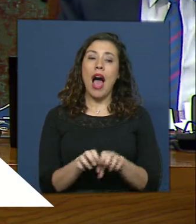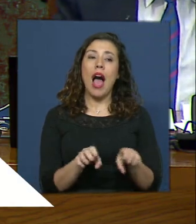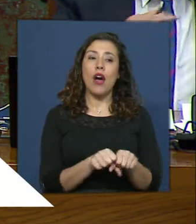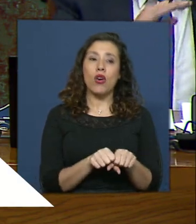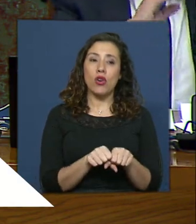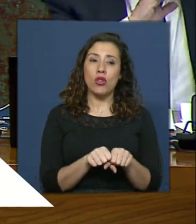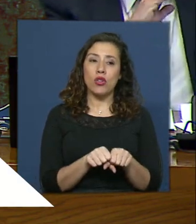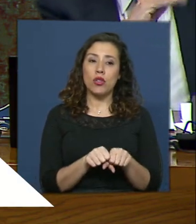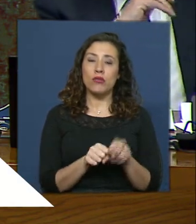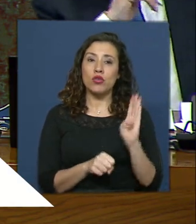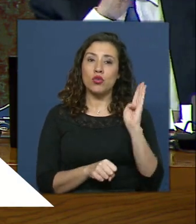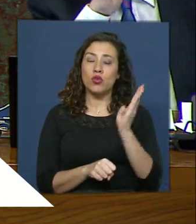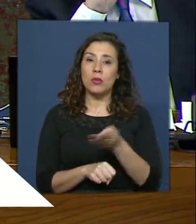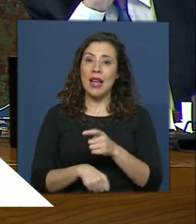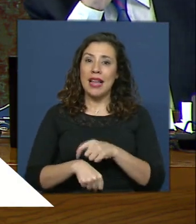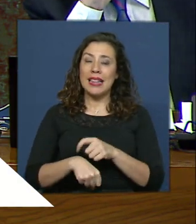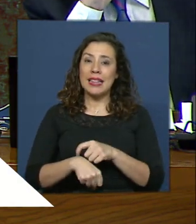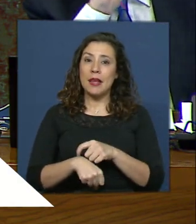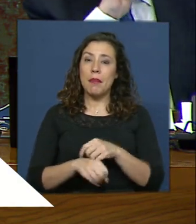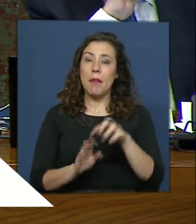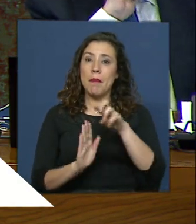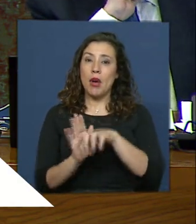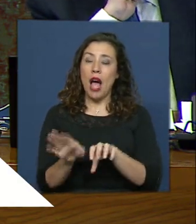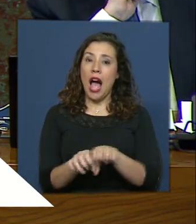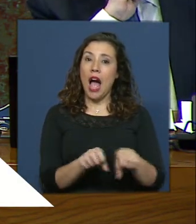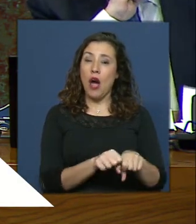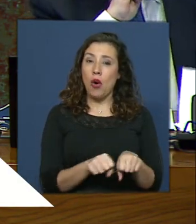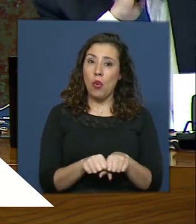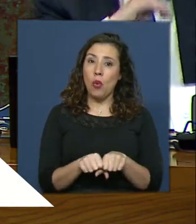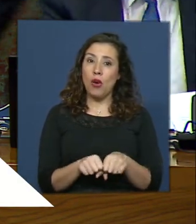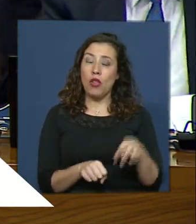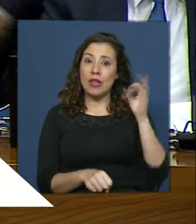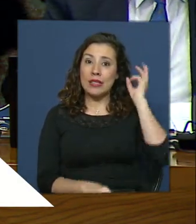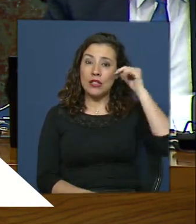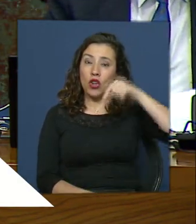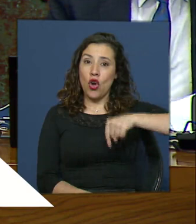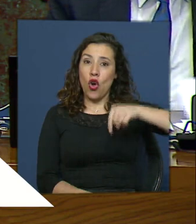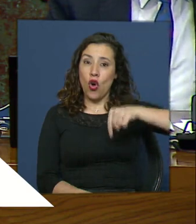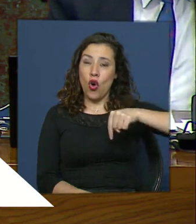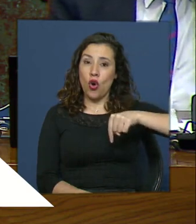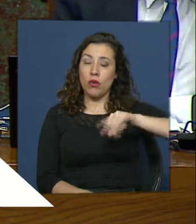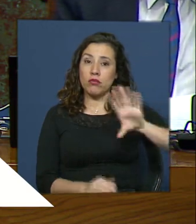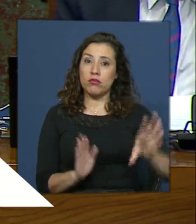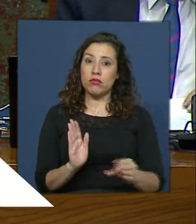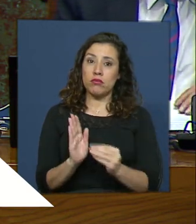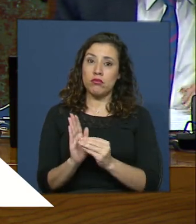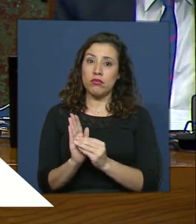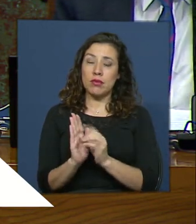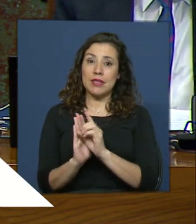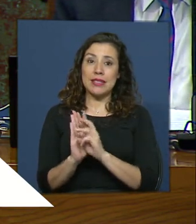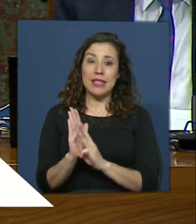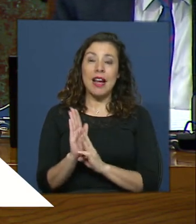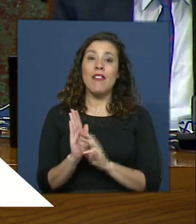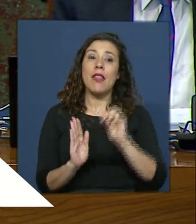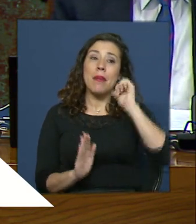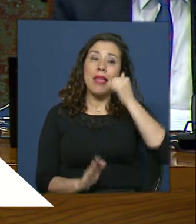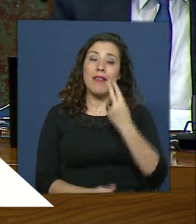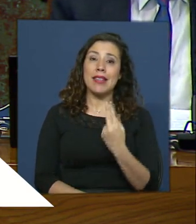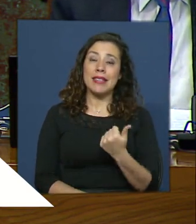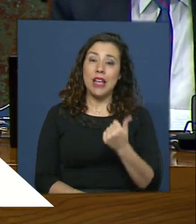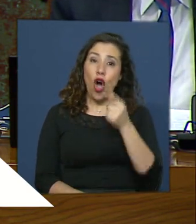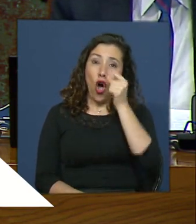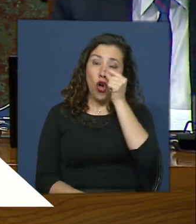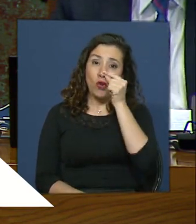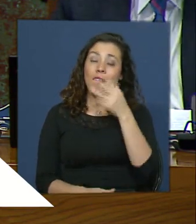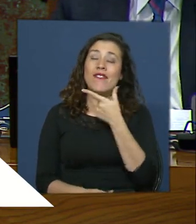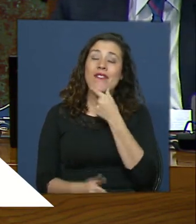siguiente: suspender el tiempo destinado a proyectos de acuerdo y resolución en la sesión de hoy, incorporar en la tabla de mañana jueves 26 de octubre con